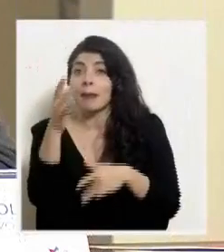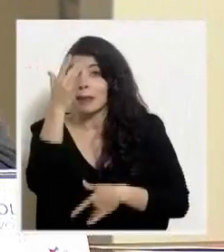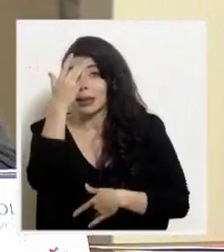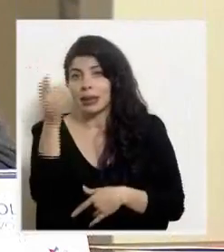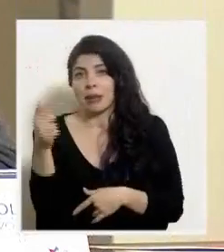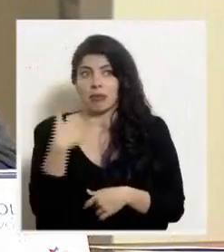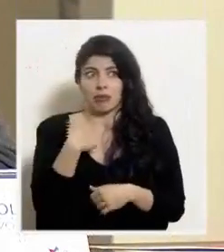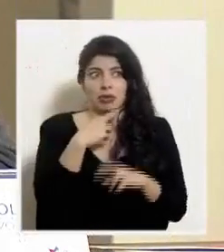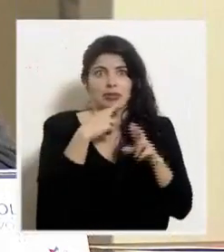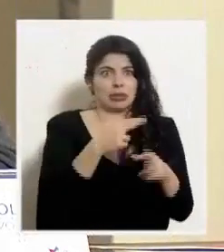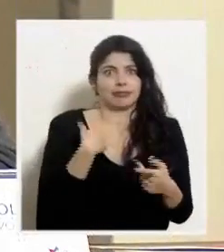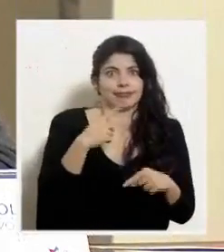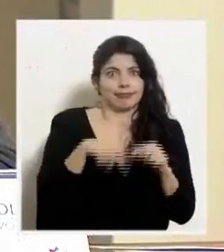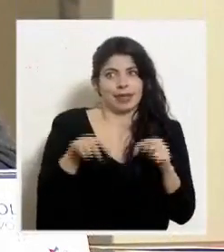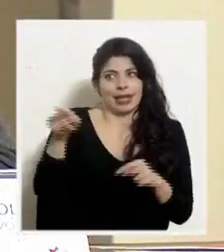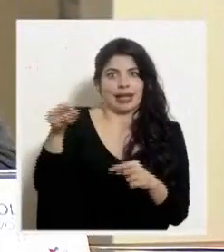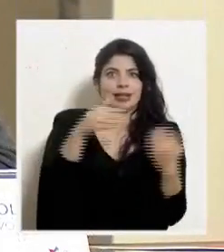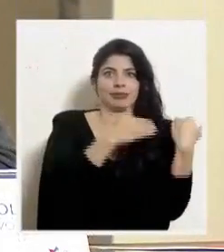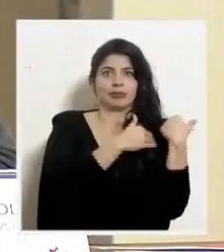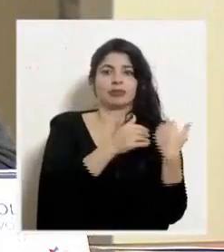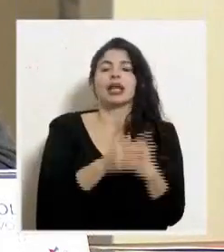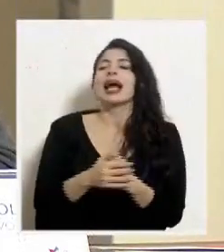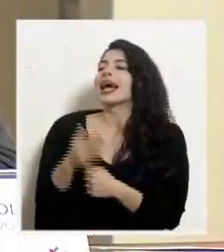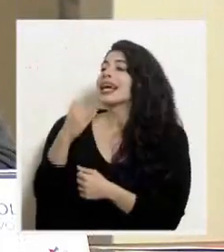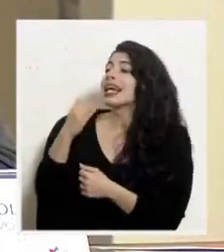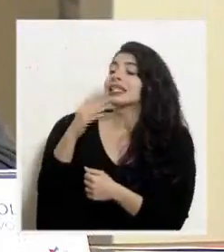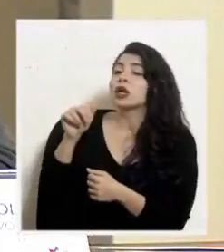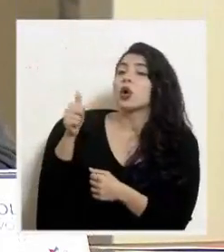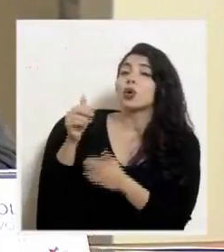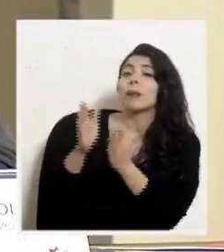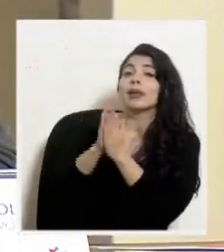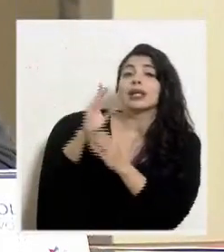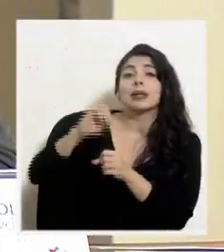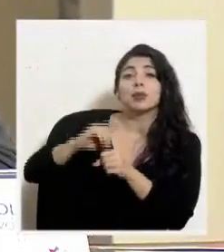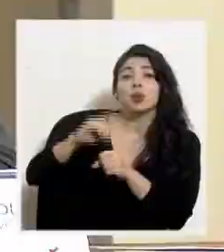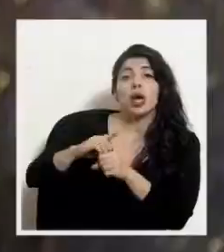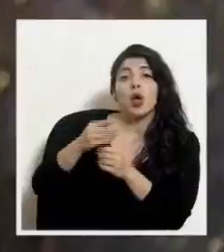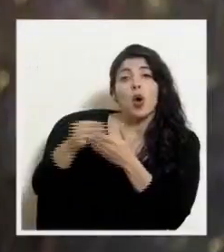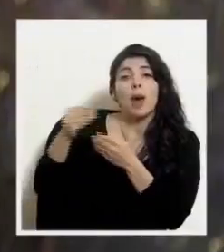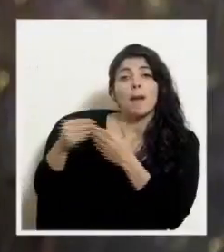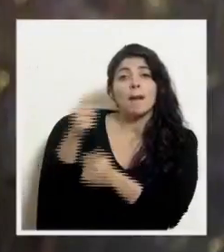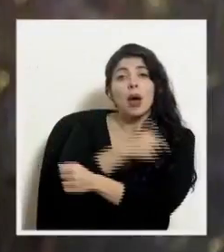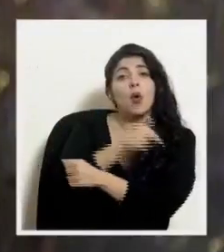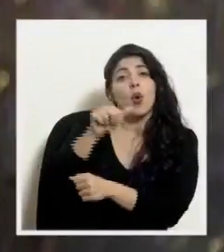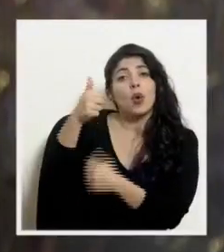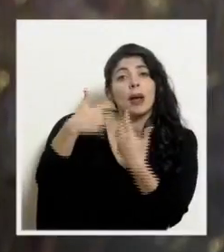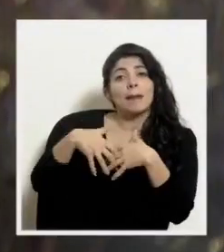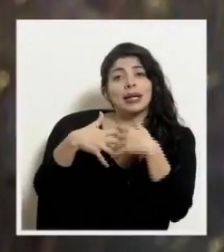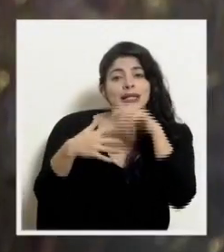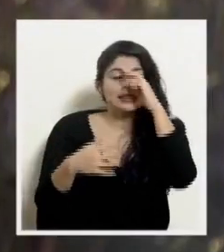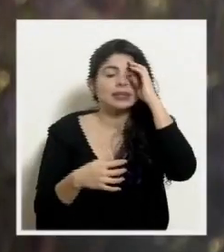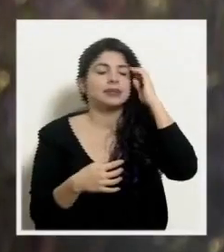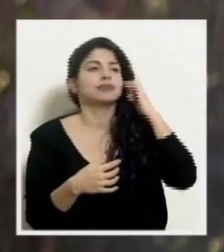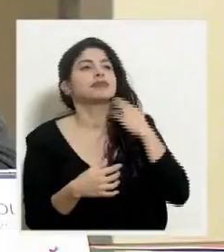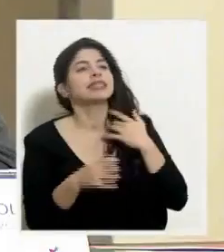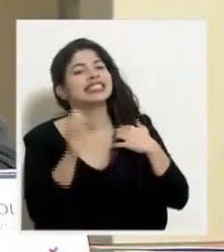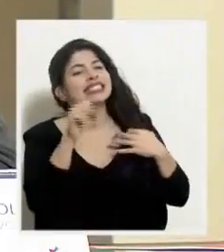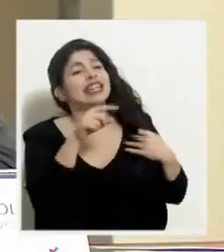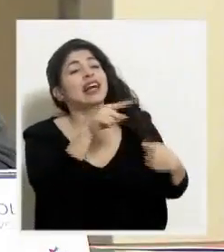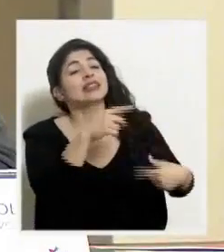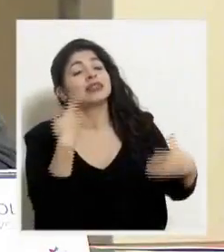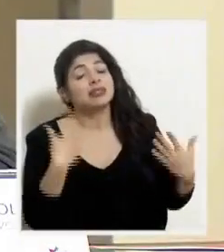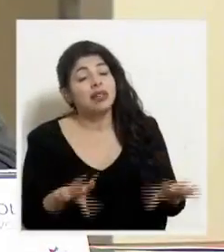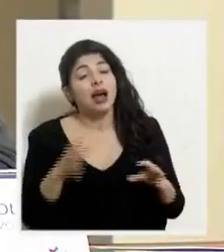puedo responder yo ahorita por competencia técnica. Gracias. ¿Y la solicitud de los diputados de comprar vacunas de otras farmacéuticas? Sí, eso lo